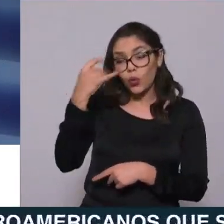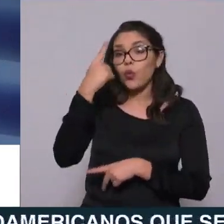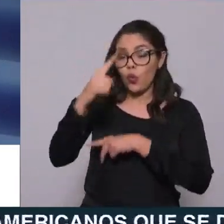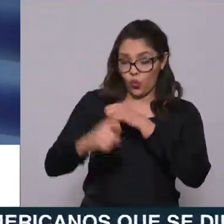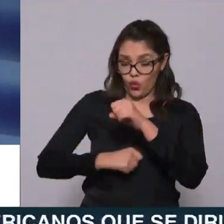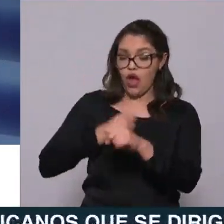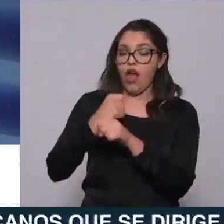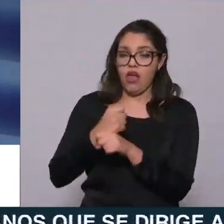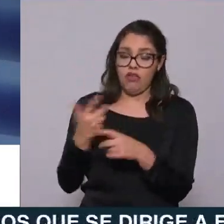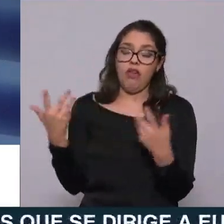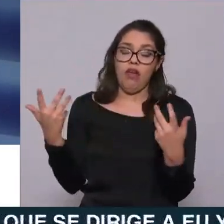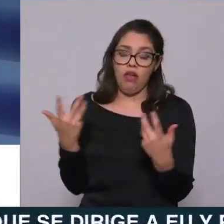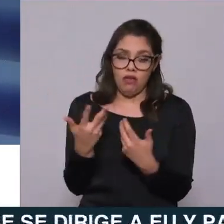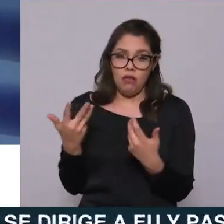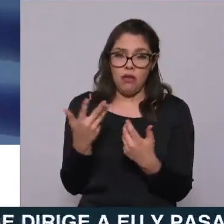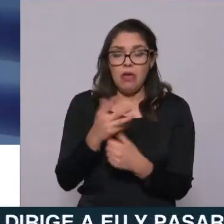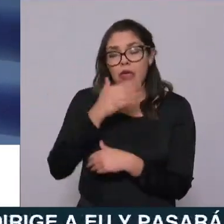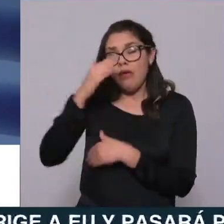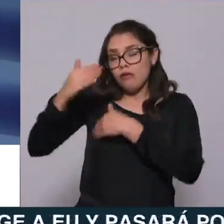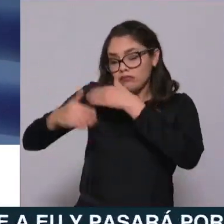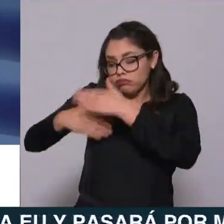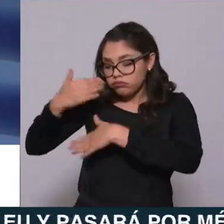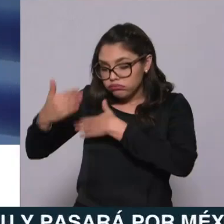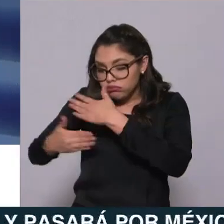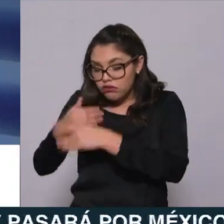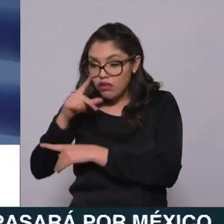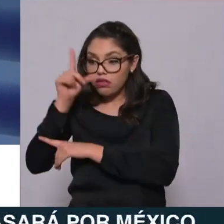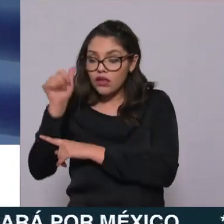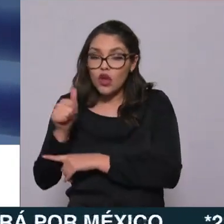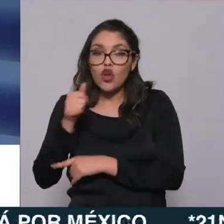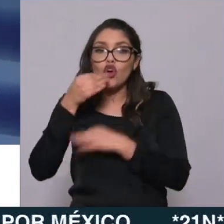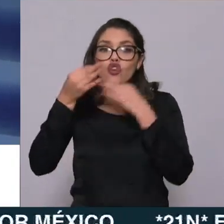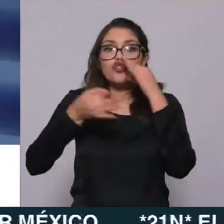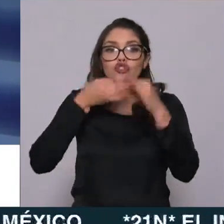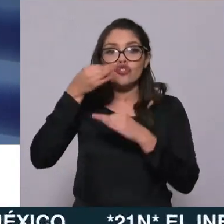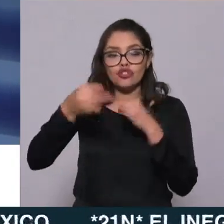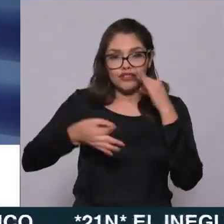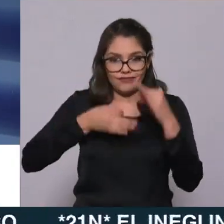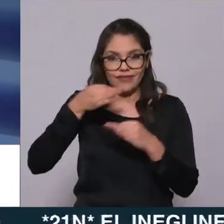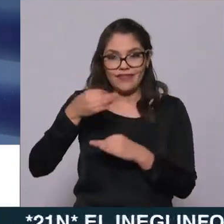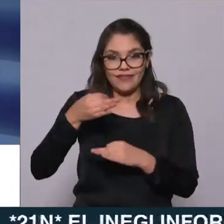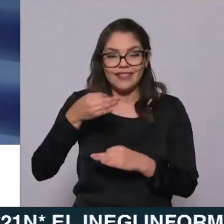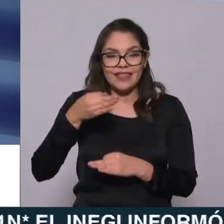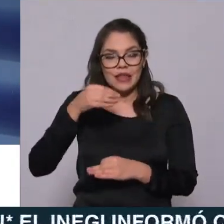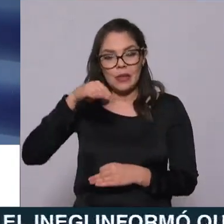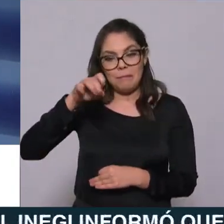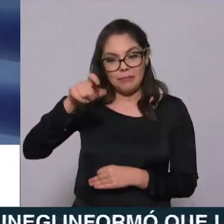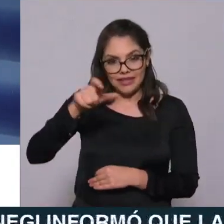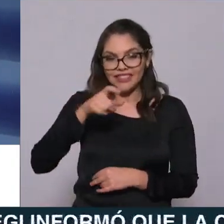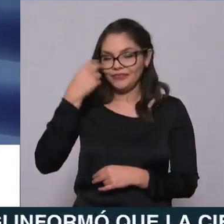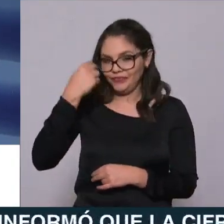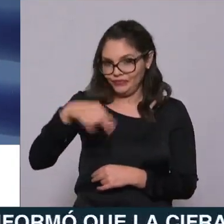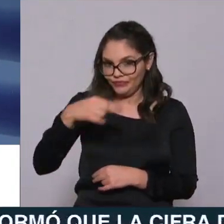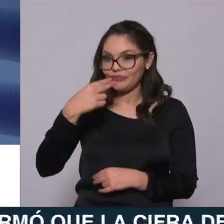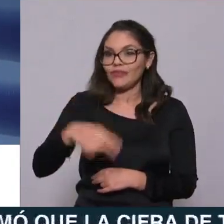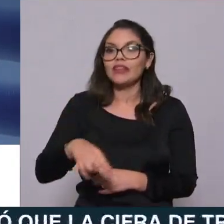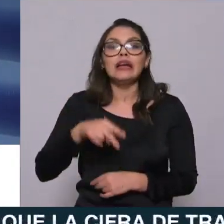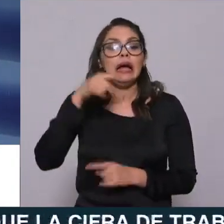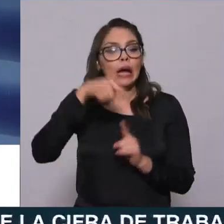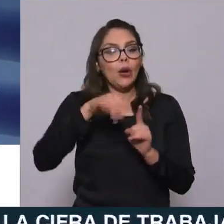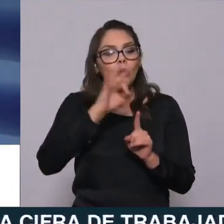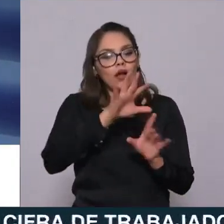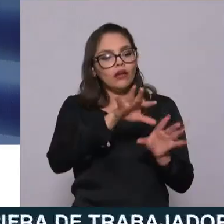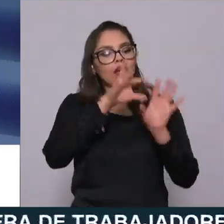realizarse, que después la agencia Notimex lo adoptó, echó la mano, hizo un trabajo colaborativo para